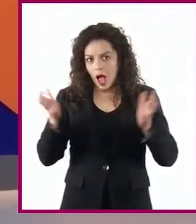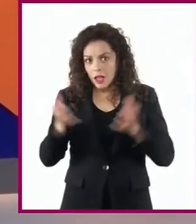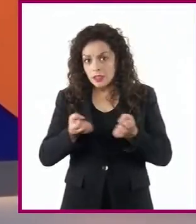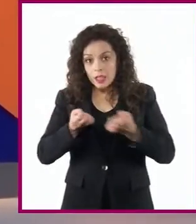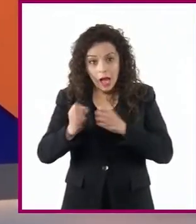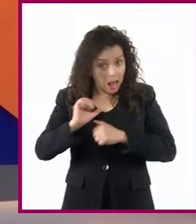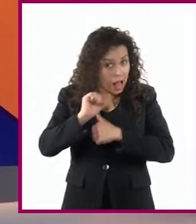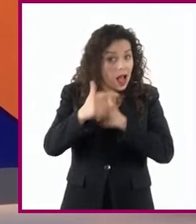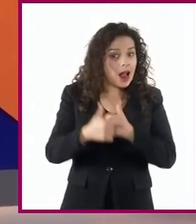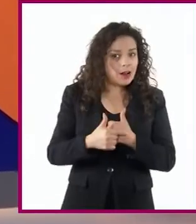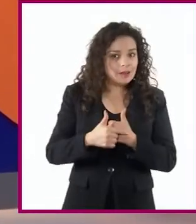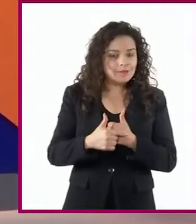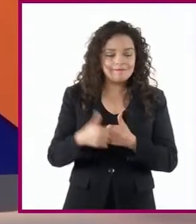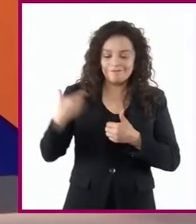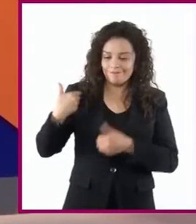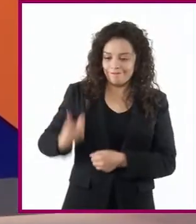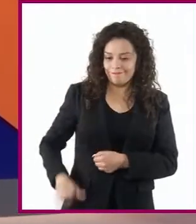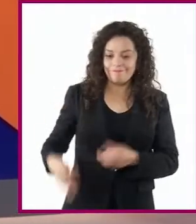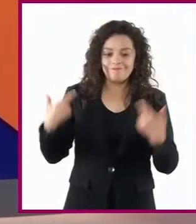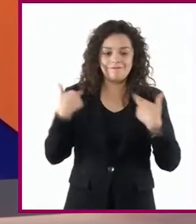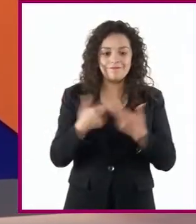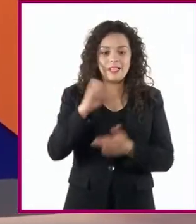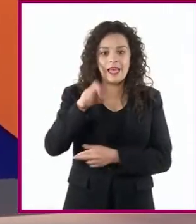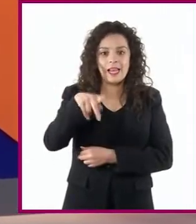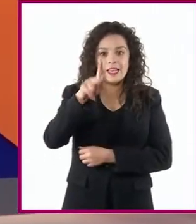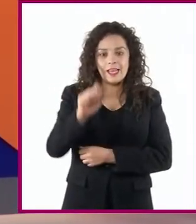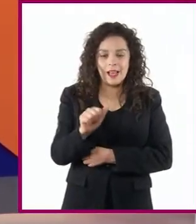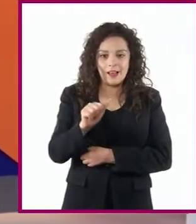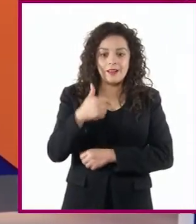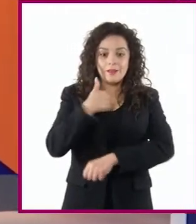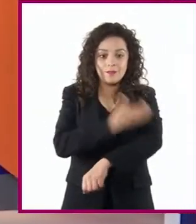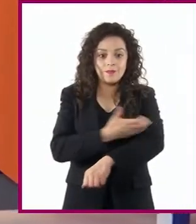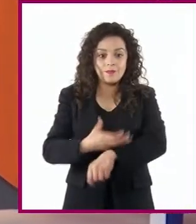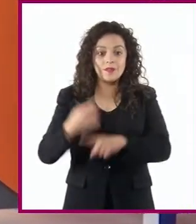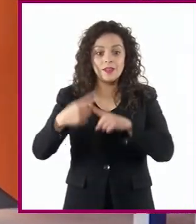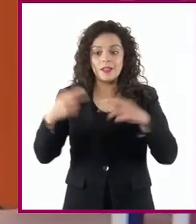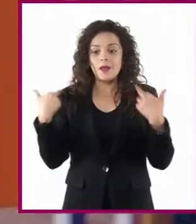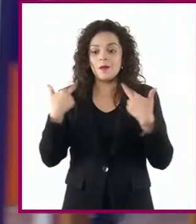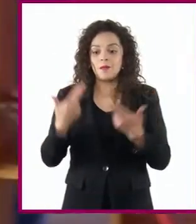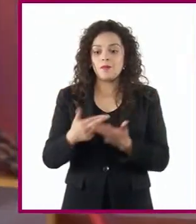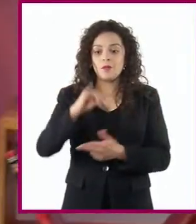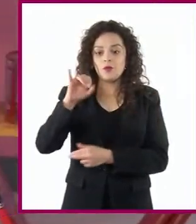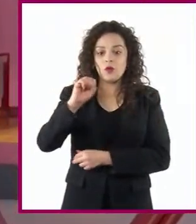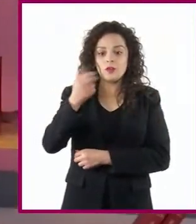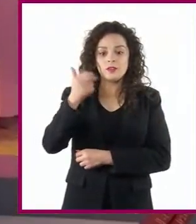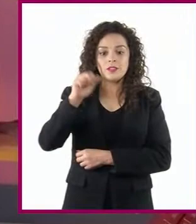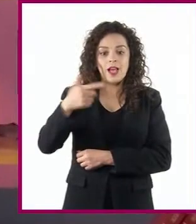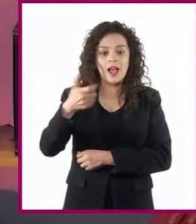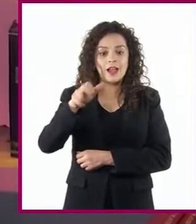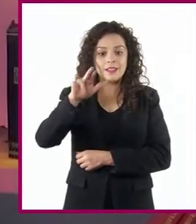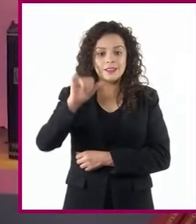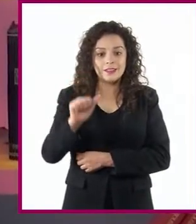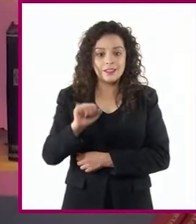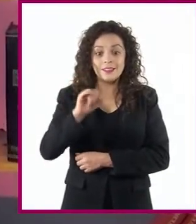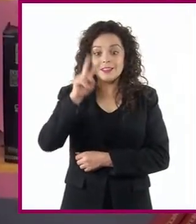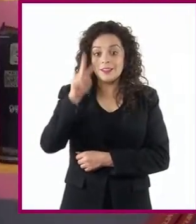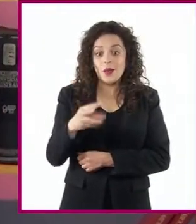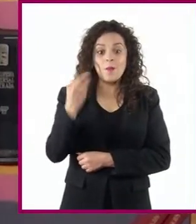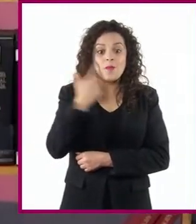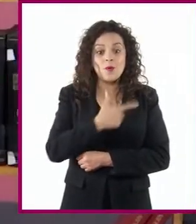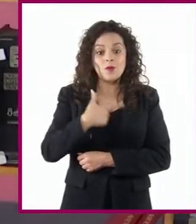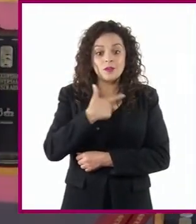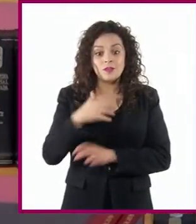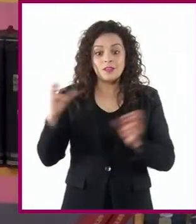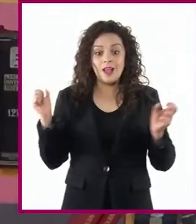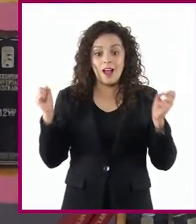profesora Erika Argüelles y me acompaña el profesor Josian García. Efectivamente, es un gusto